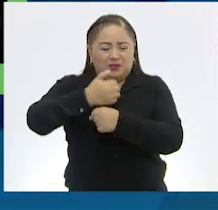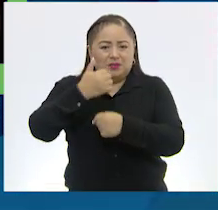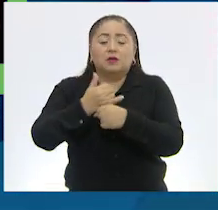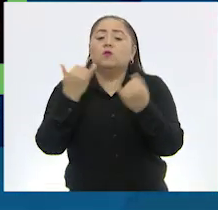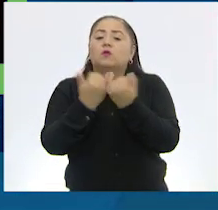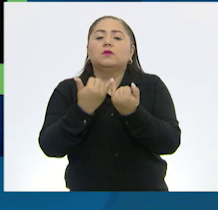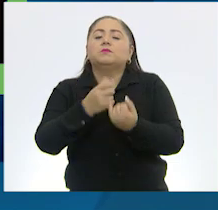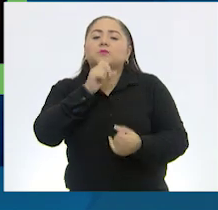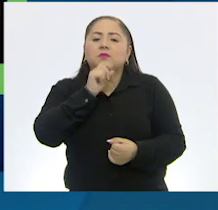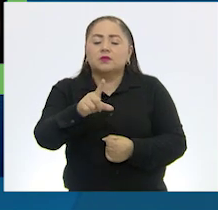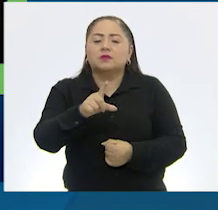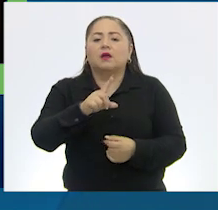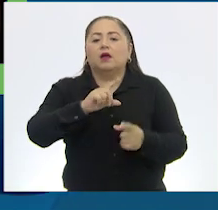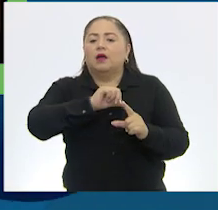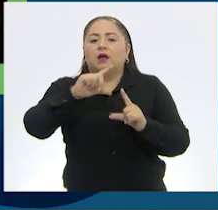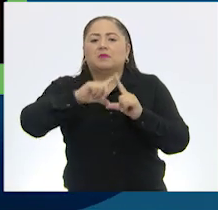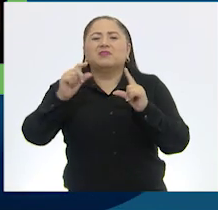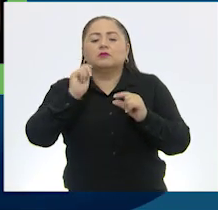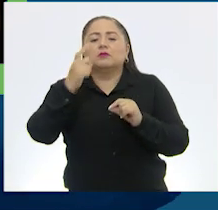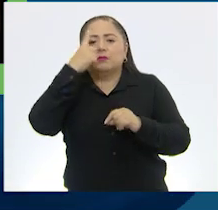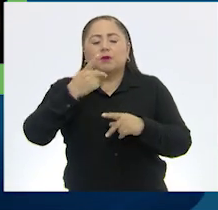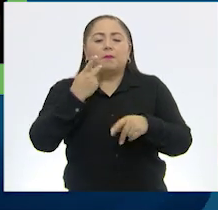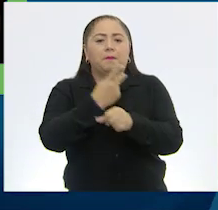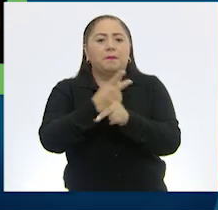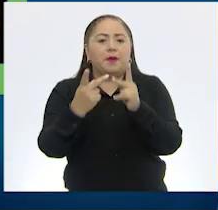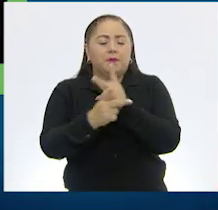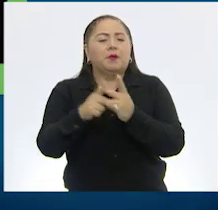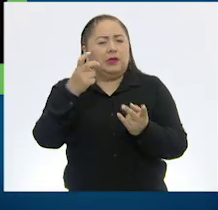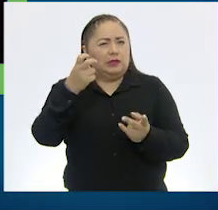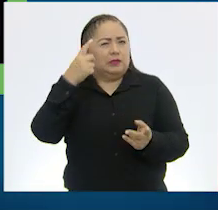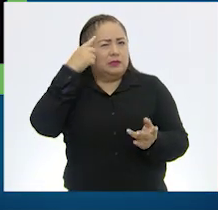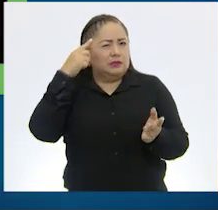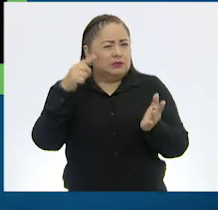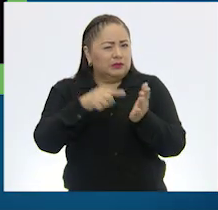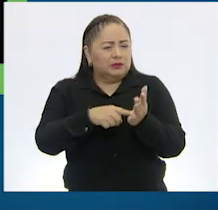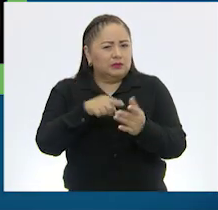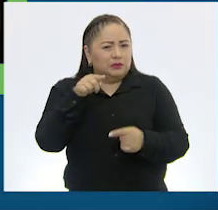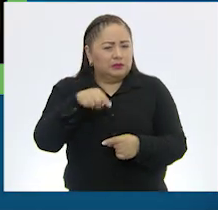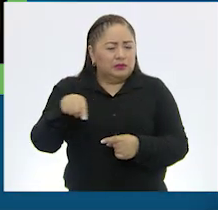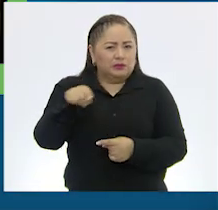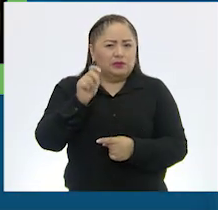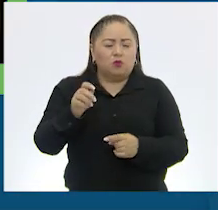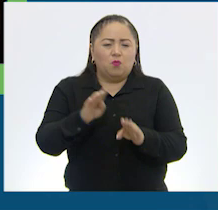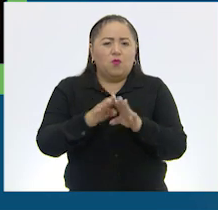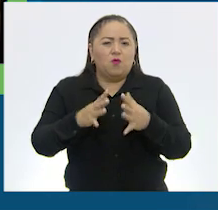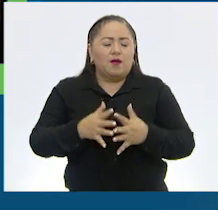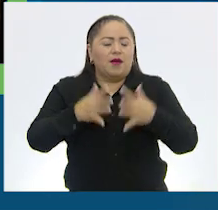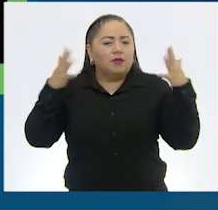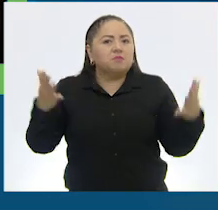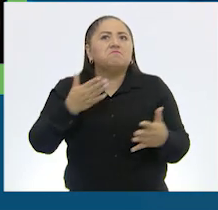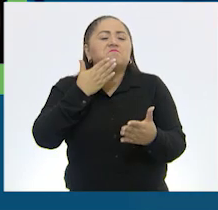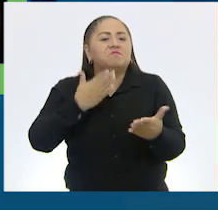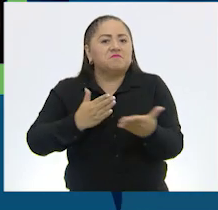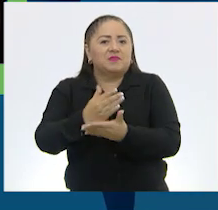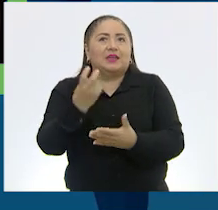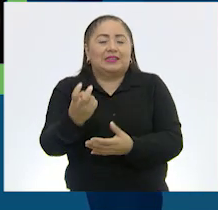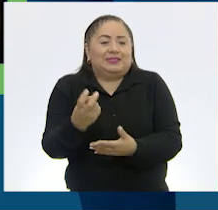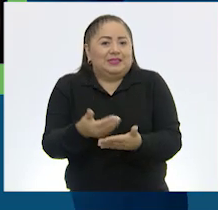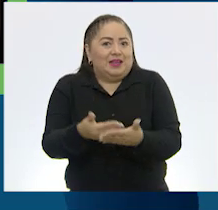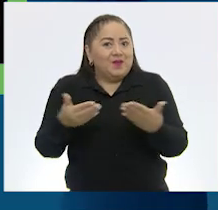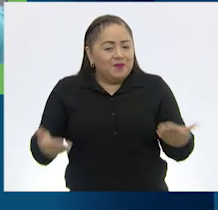también la Escuela Nacional Preparatoria, que es, yo creo que de los grandes logros de ese